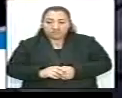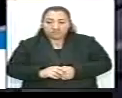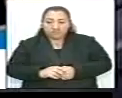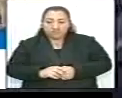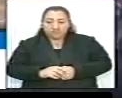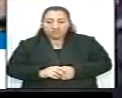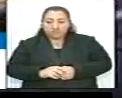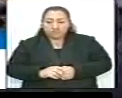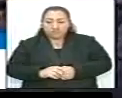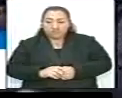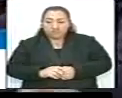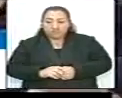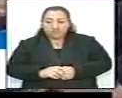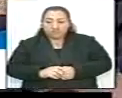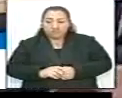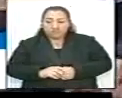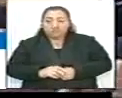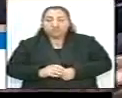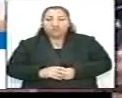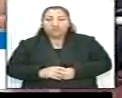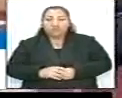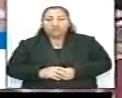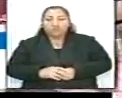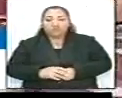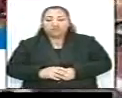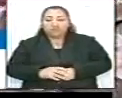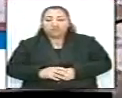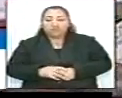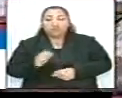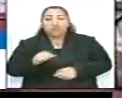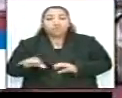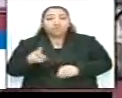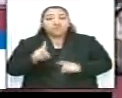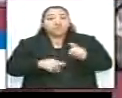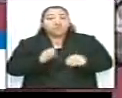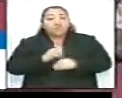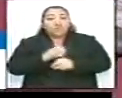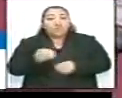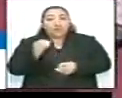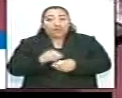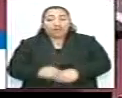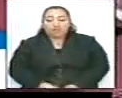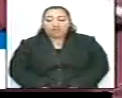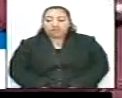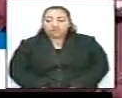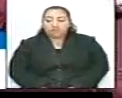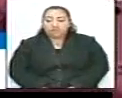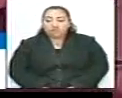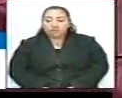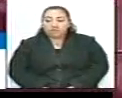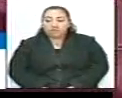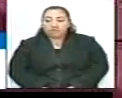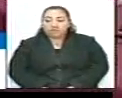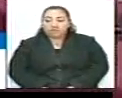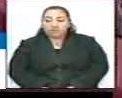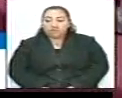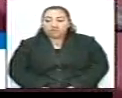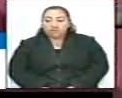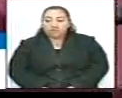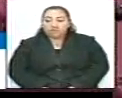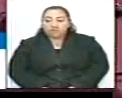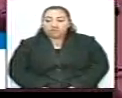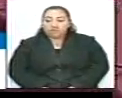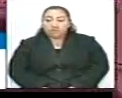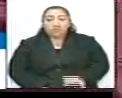Muchísimas gracias, congresista William Monterola. ¿Si habría alguna recomendación más respecto al plan de trabajo? Bueno, de no